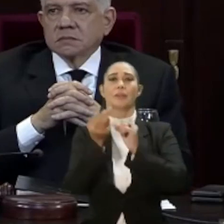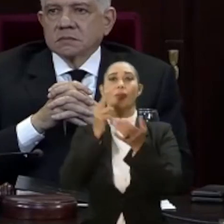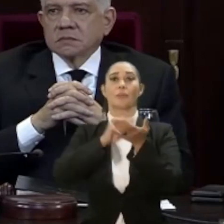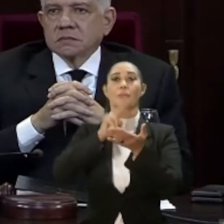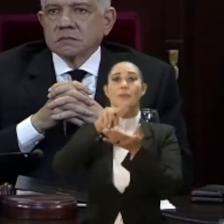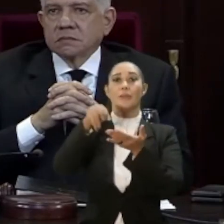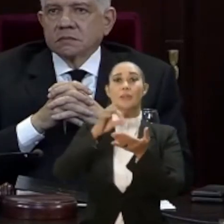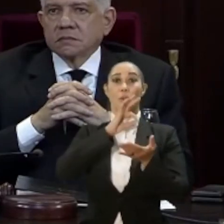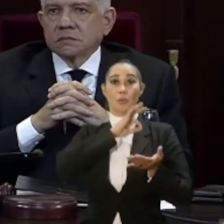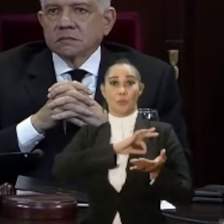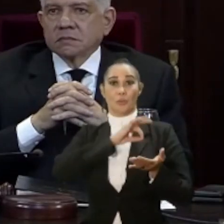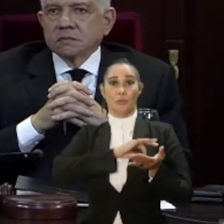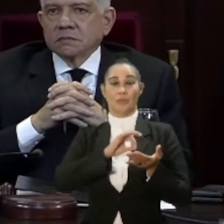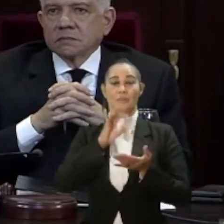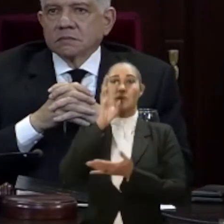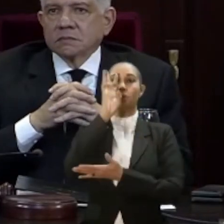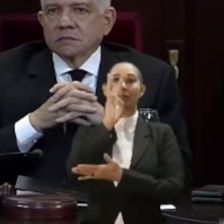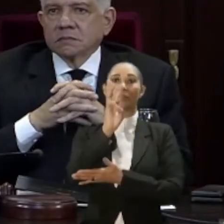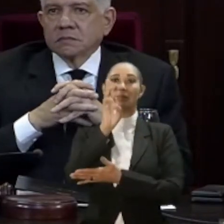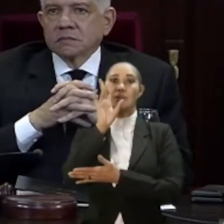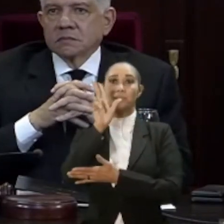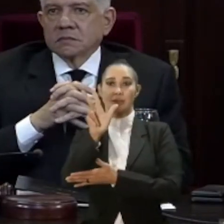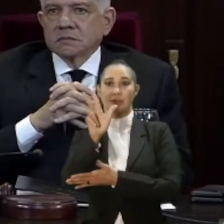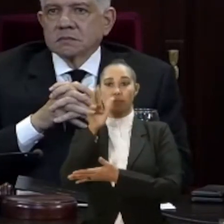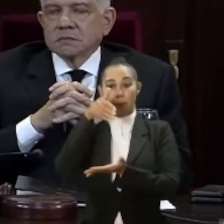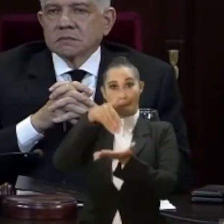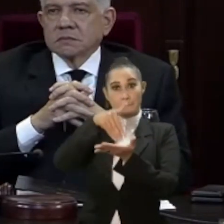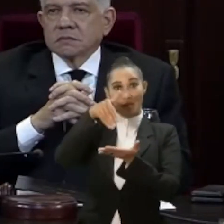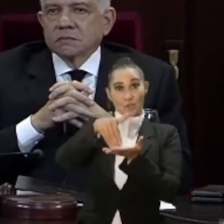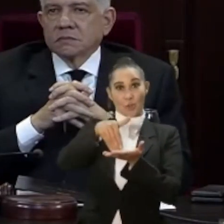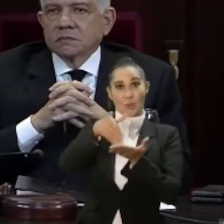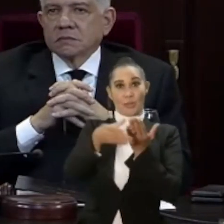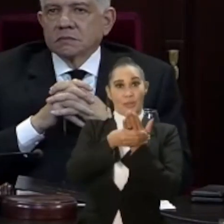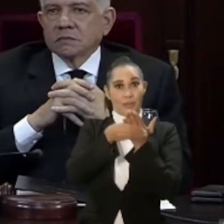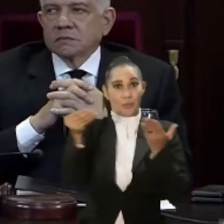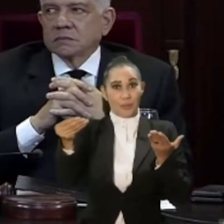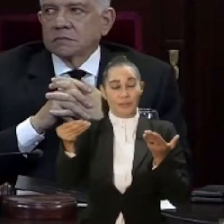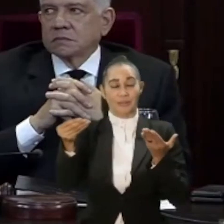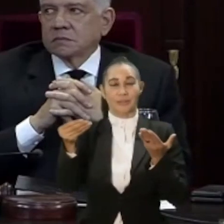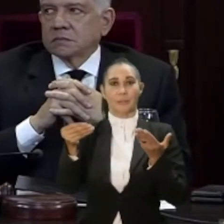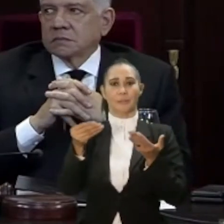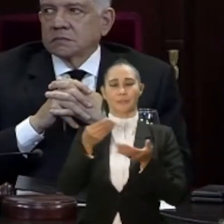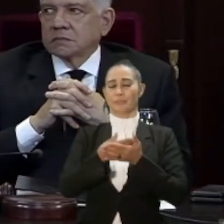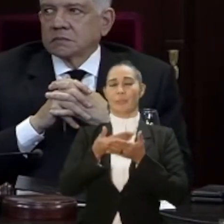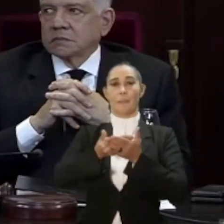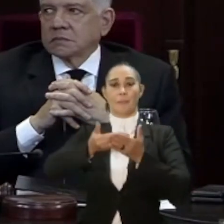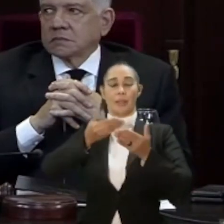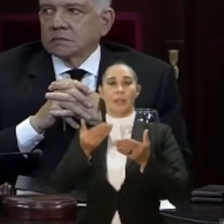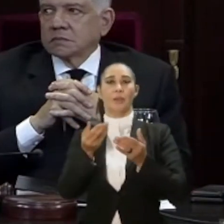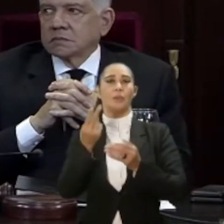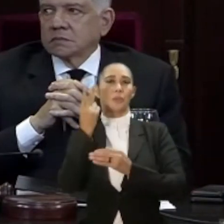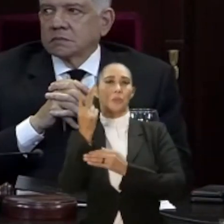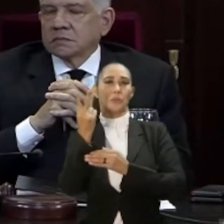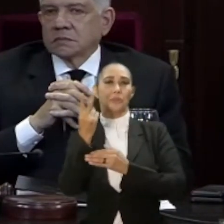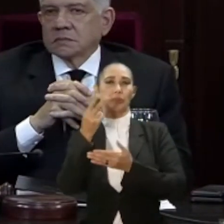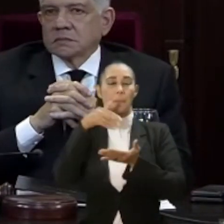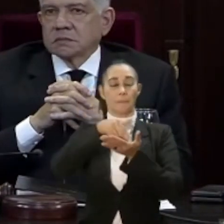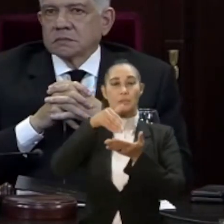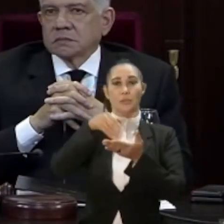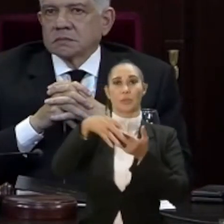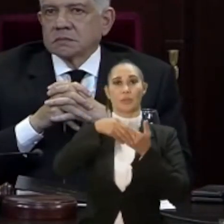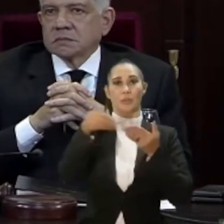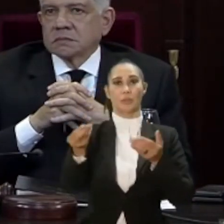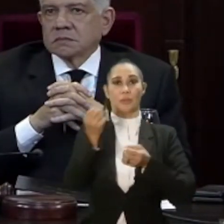unos beneficios de más de 63 millones de dólares, muy lejos de los poco más de 2 millones de dólares en el